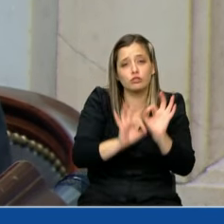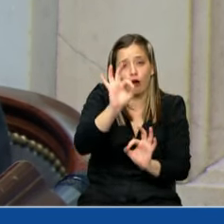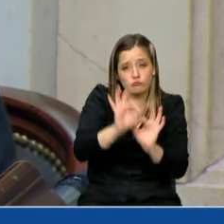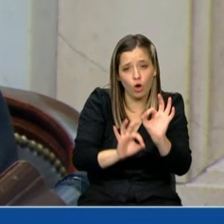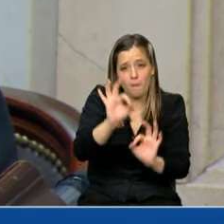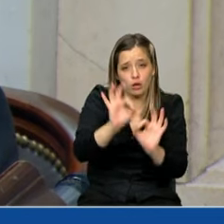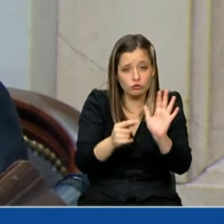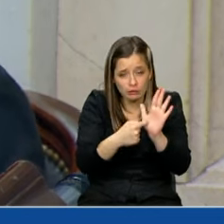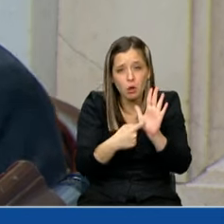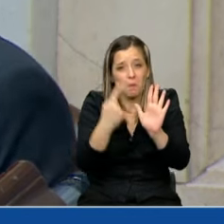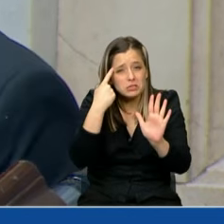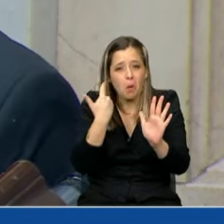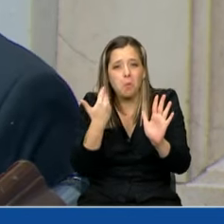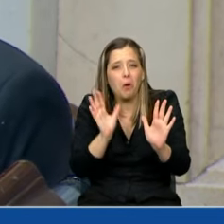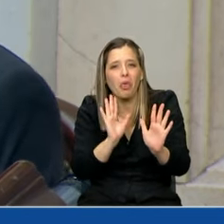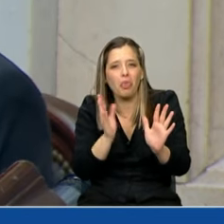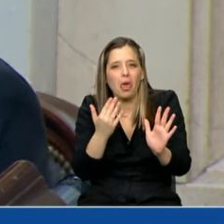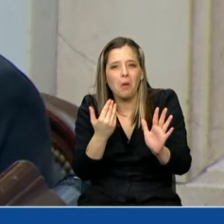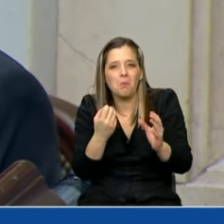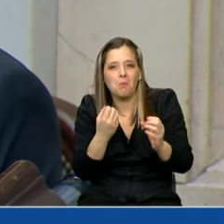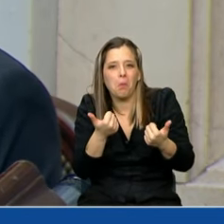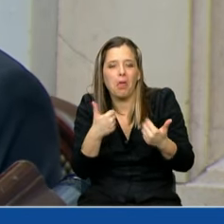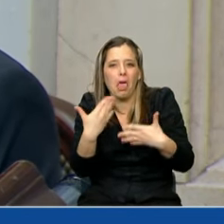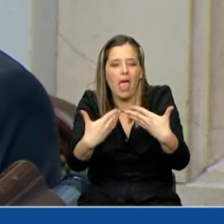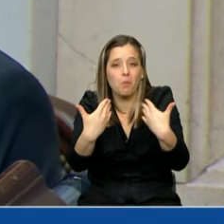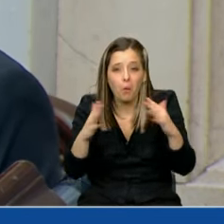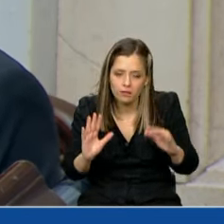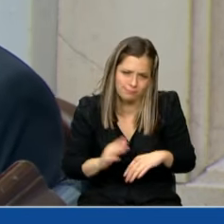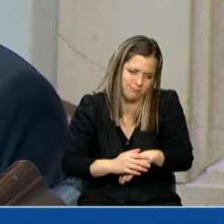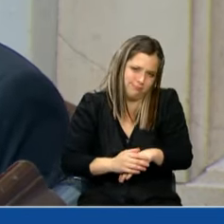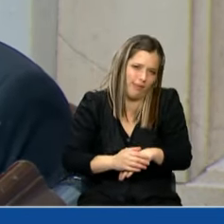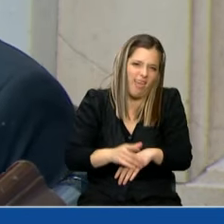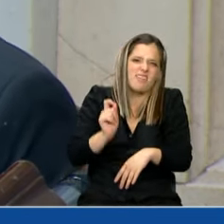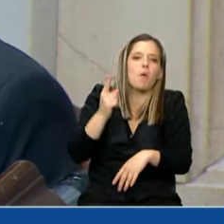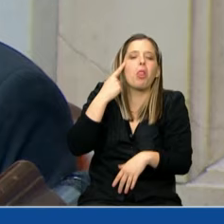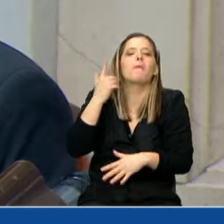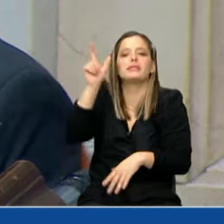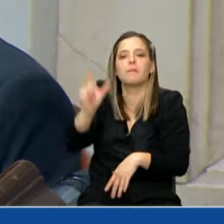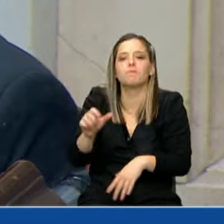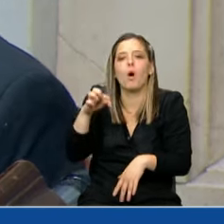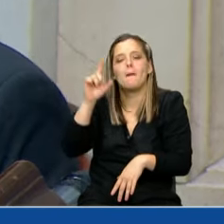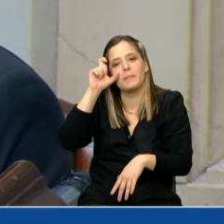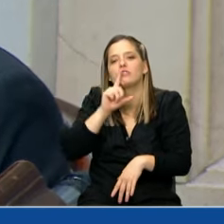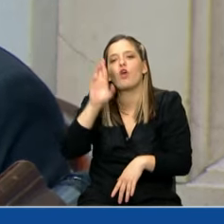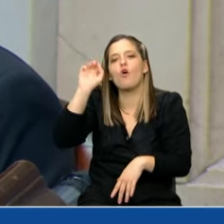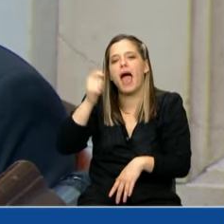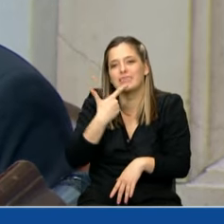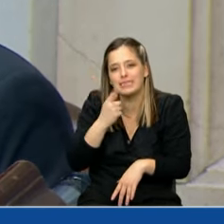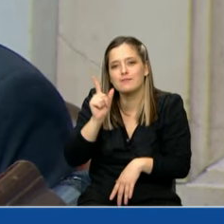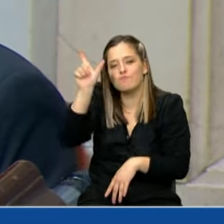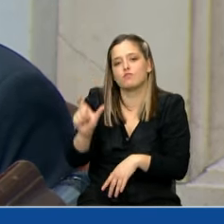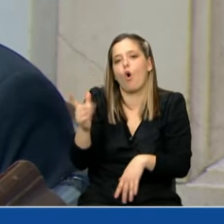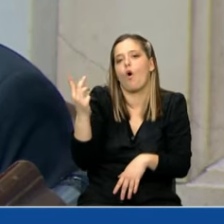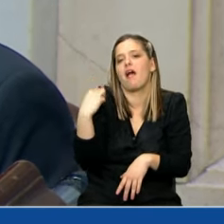pueda tener futuro solo se le puede ocurrir al socio ipf a Petronas desde las torres de cuar